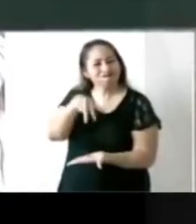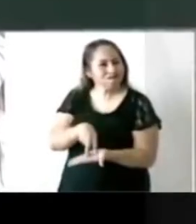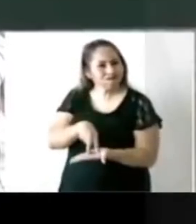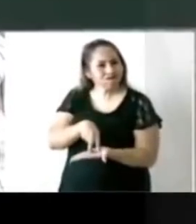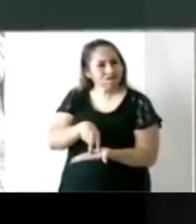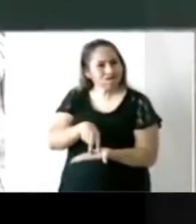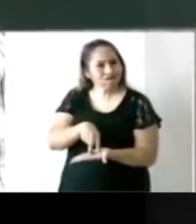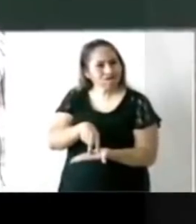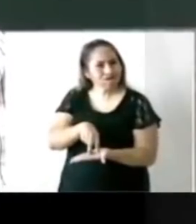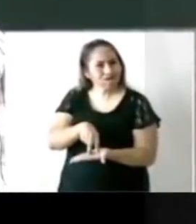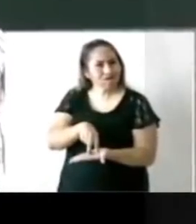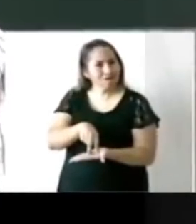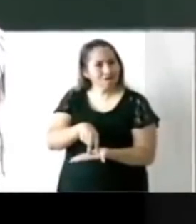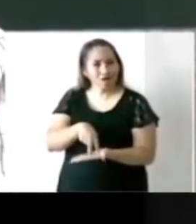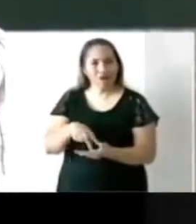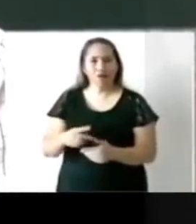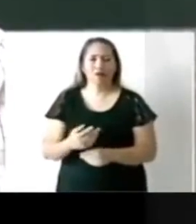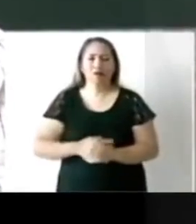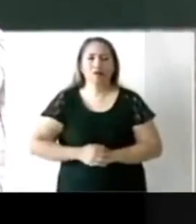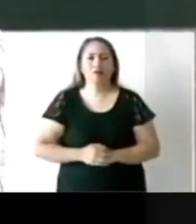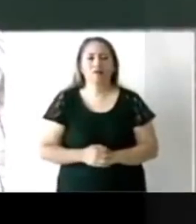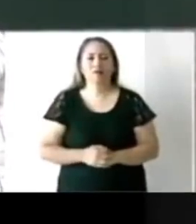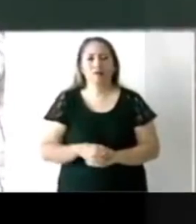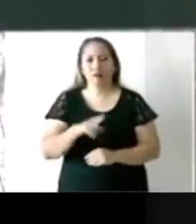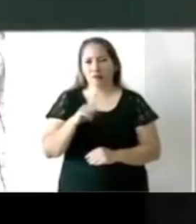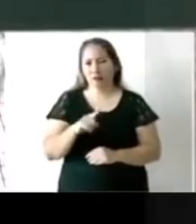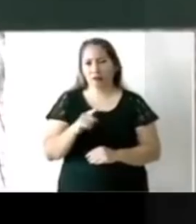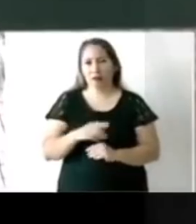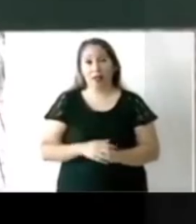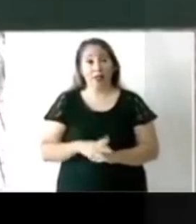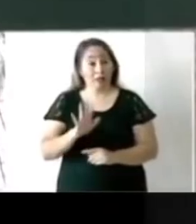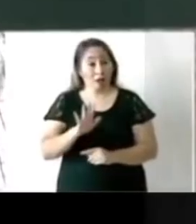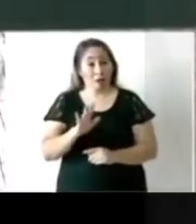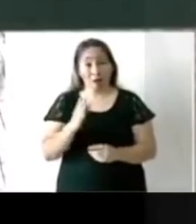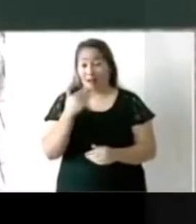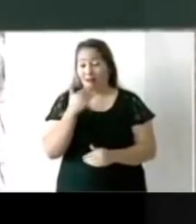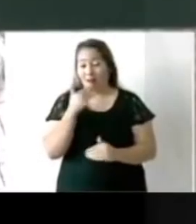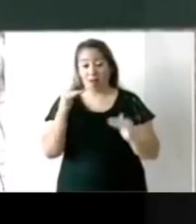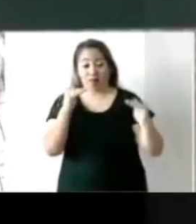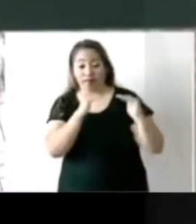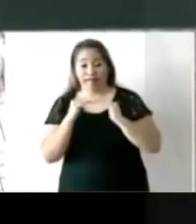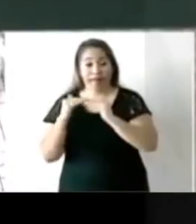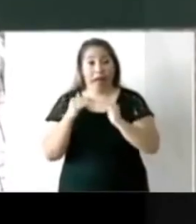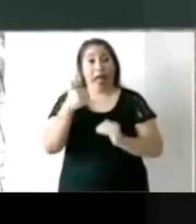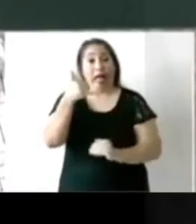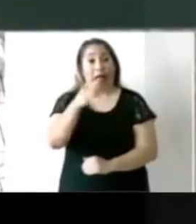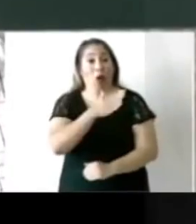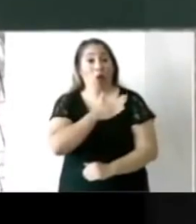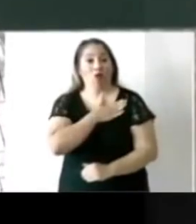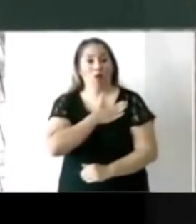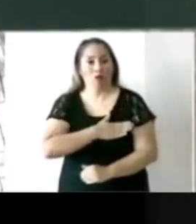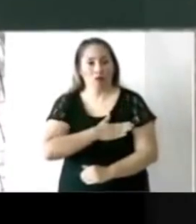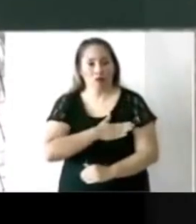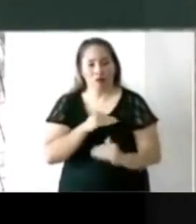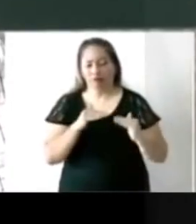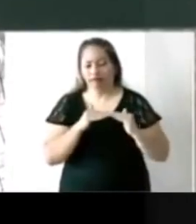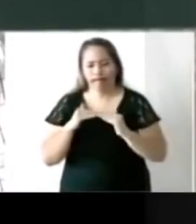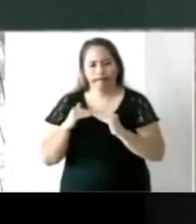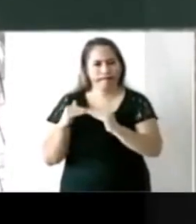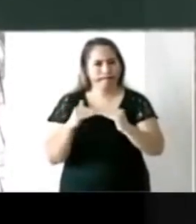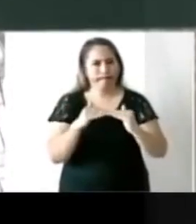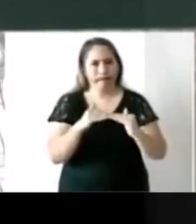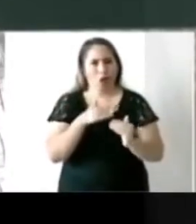Siempre debe de prevalecer la justicia, en todo caso. La